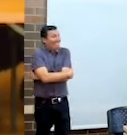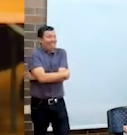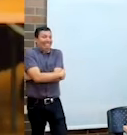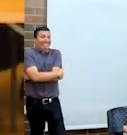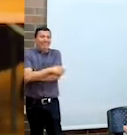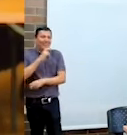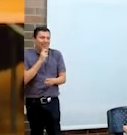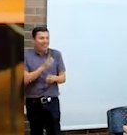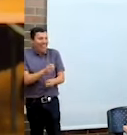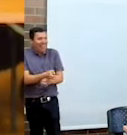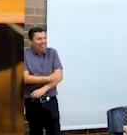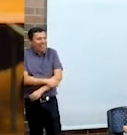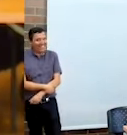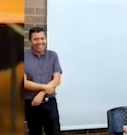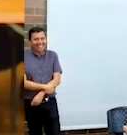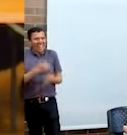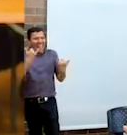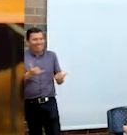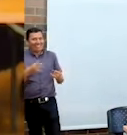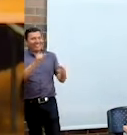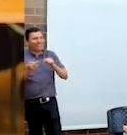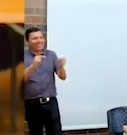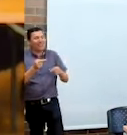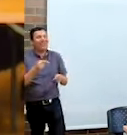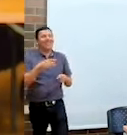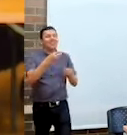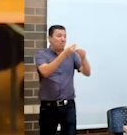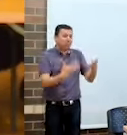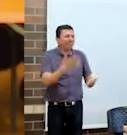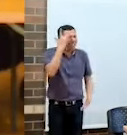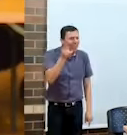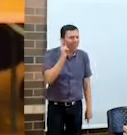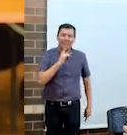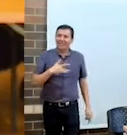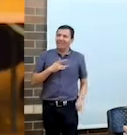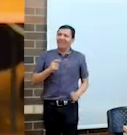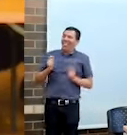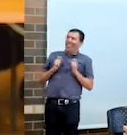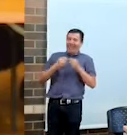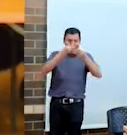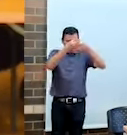No, ya he venido en un momento de lucha, digamos, una trayectoria de lucha en la que